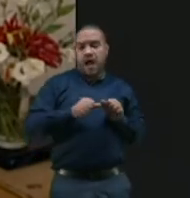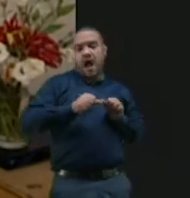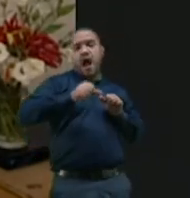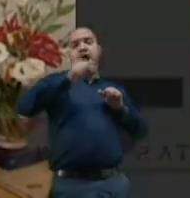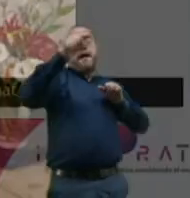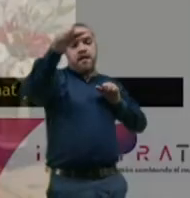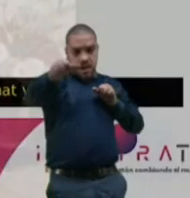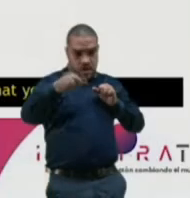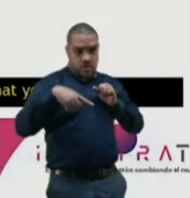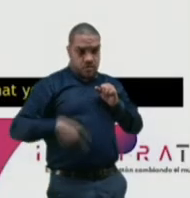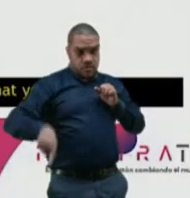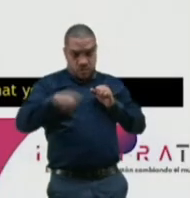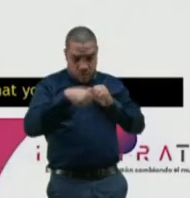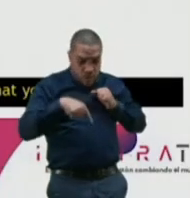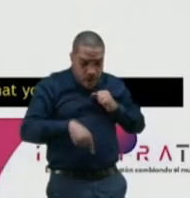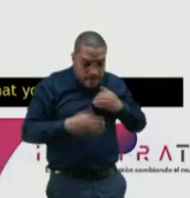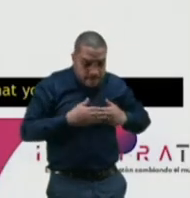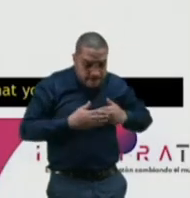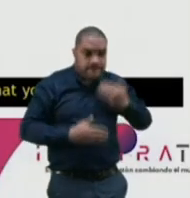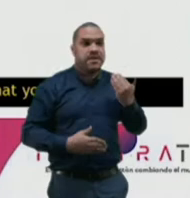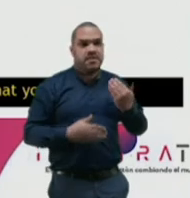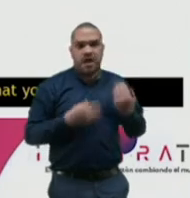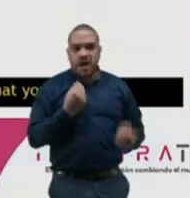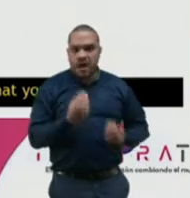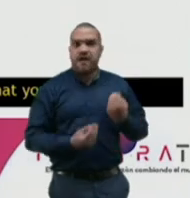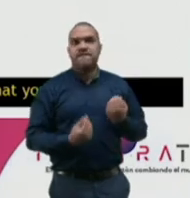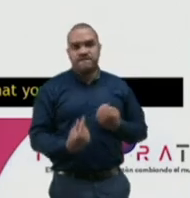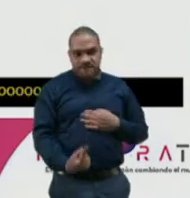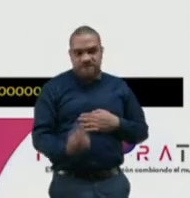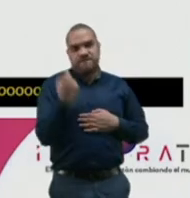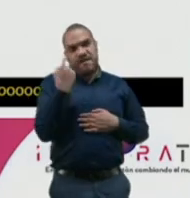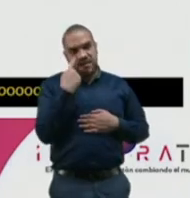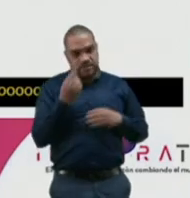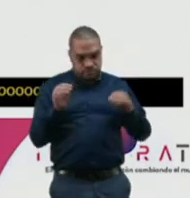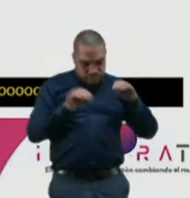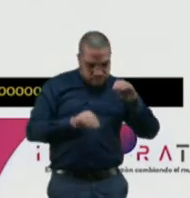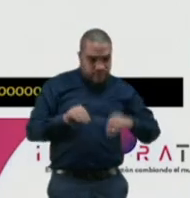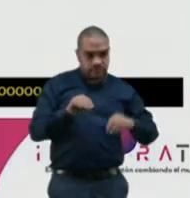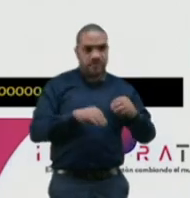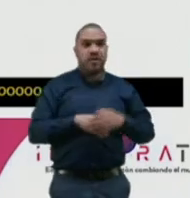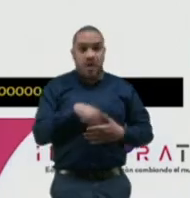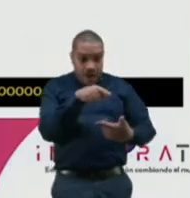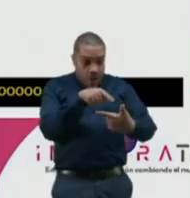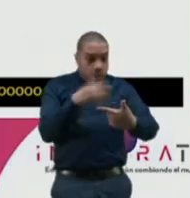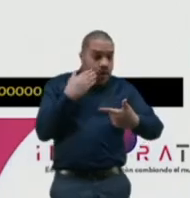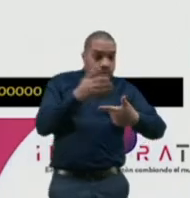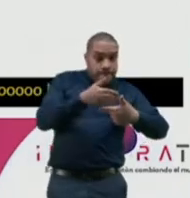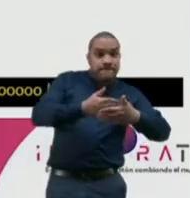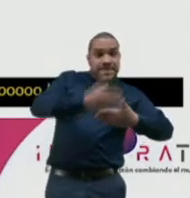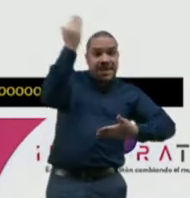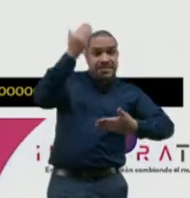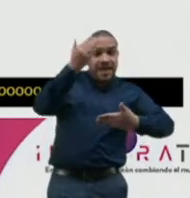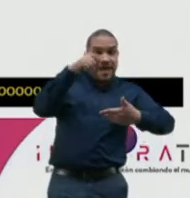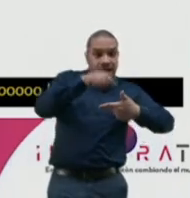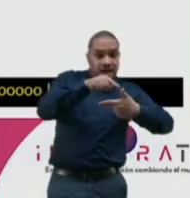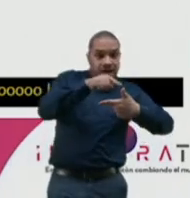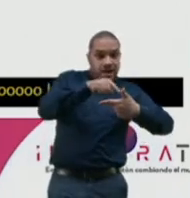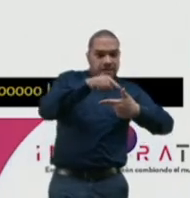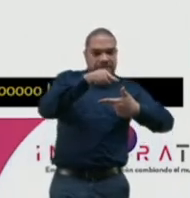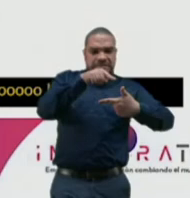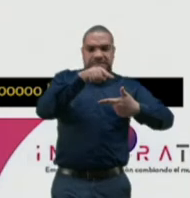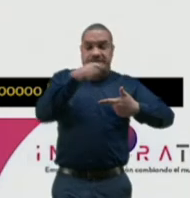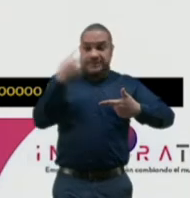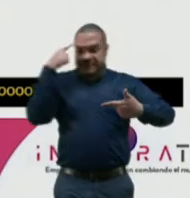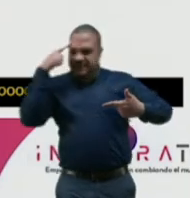es el que nos habla de una falta de tracción. Aquí es donde ustedes intentan cosas y no funcionan. Ustedes las crean y no